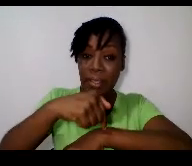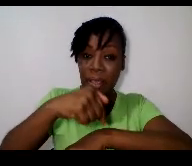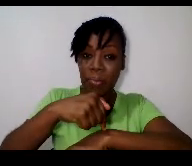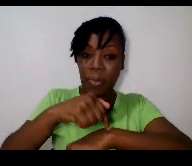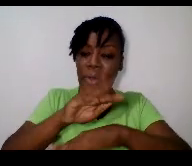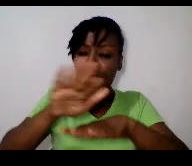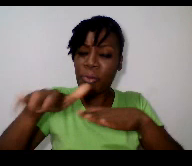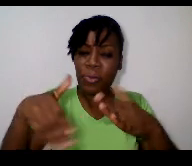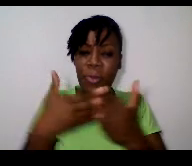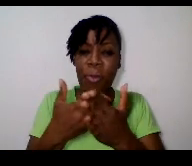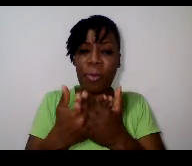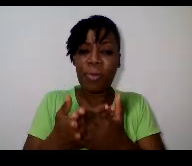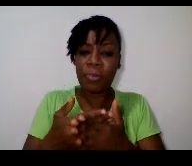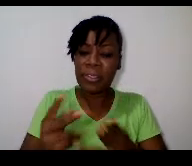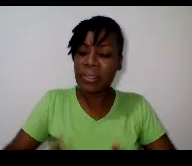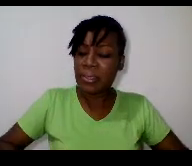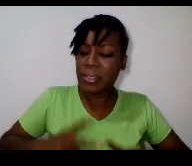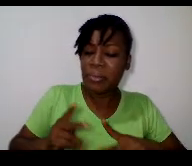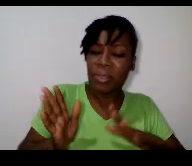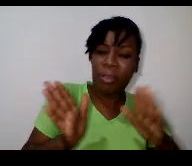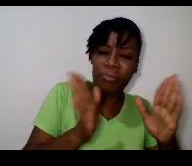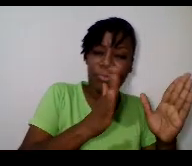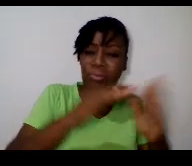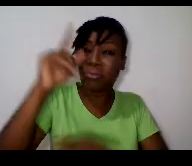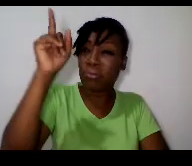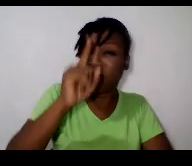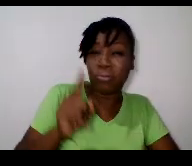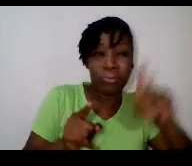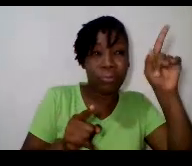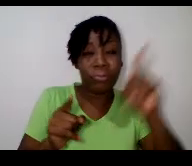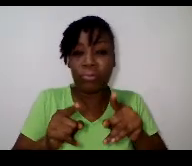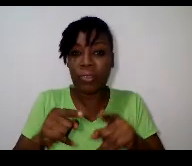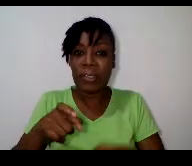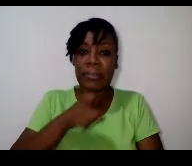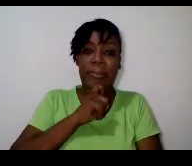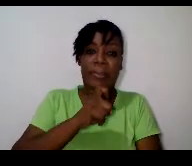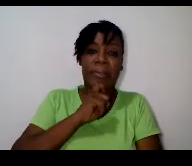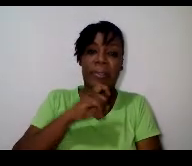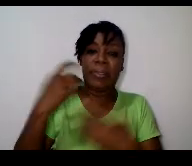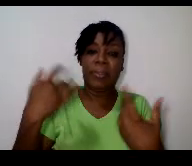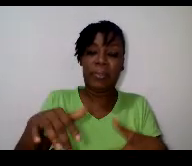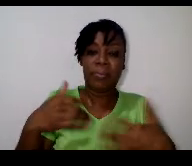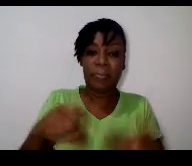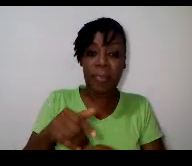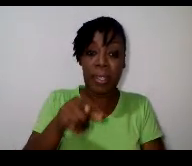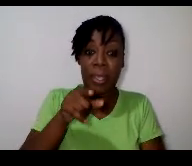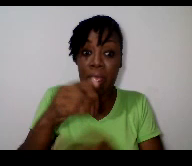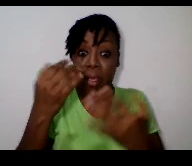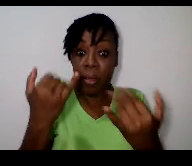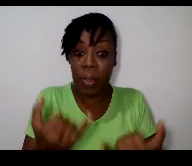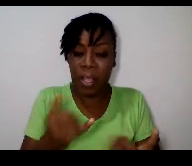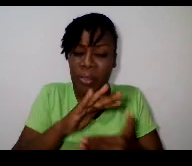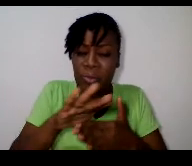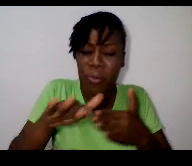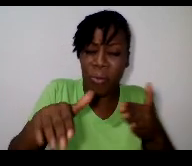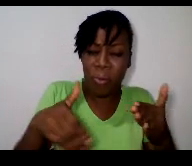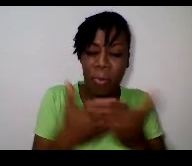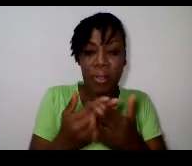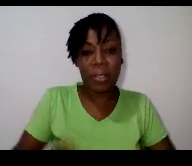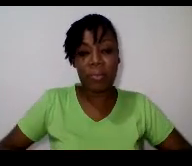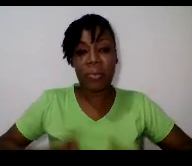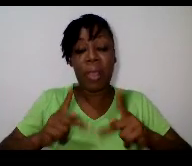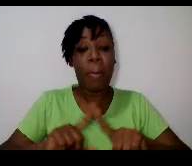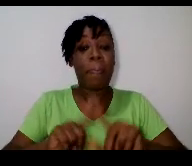una tormenta muy complicada, una tormenta que sin duda todos la estamos viviendo, pero hay